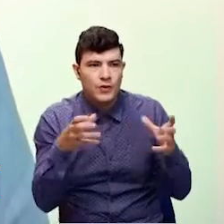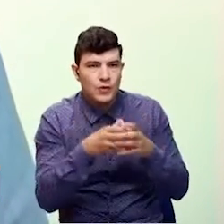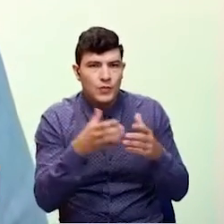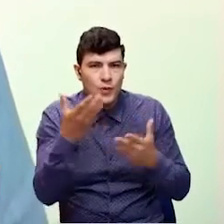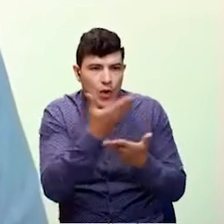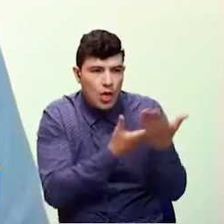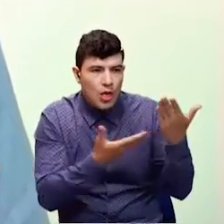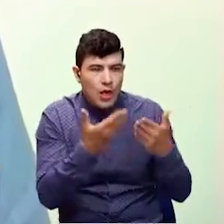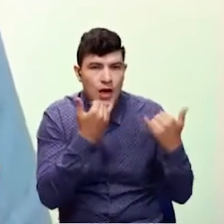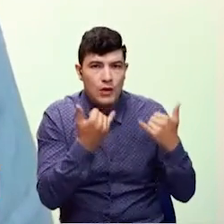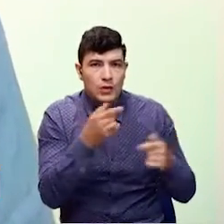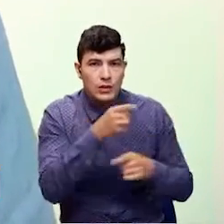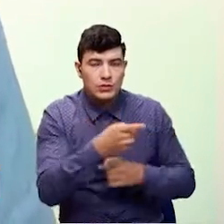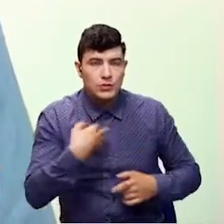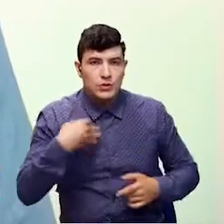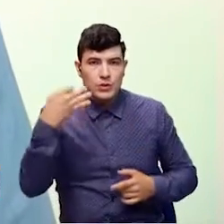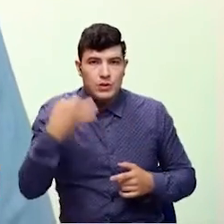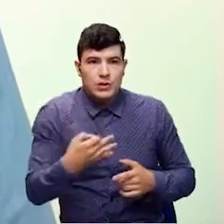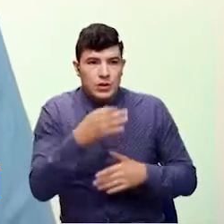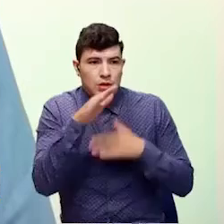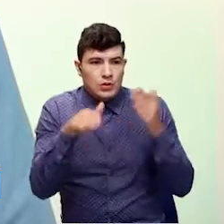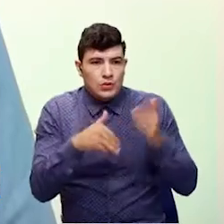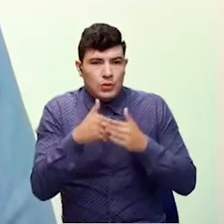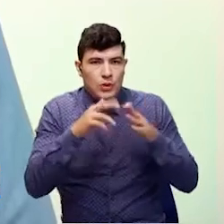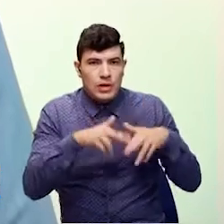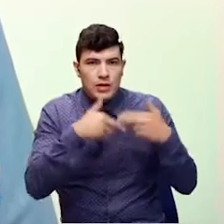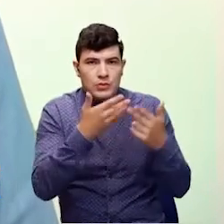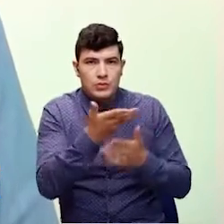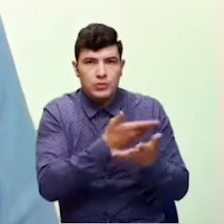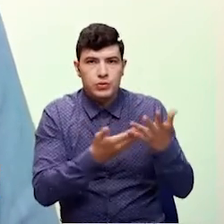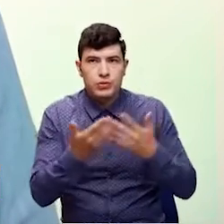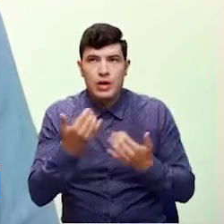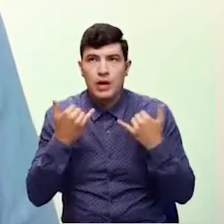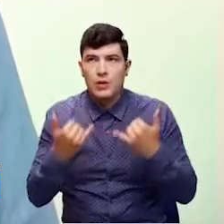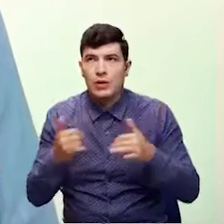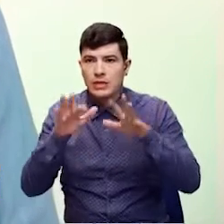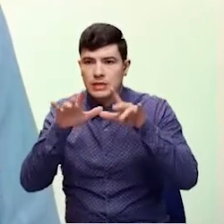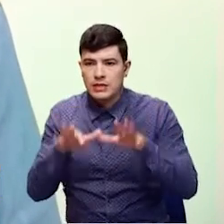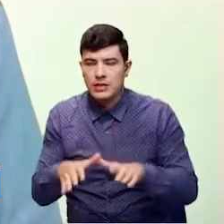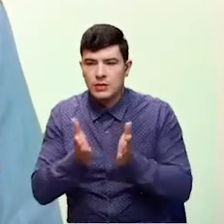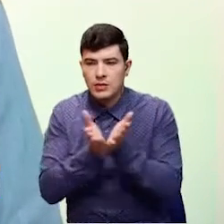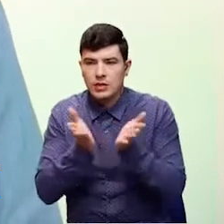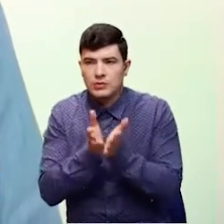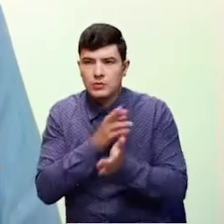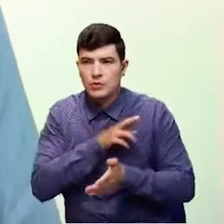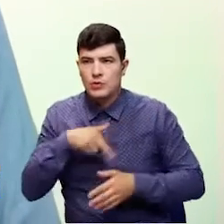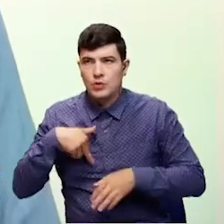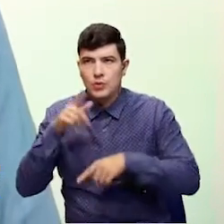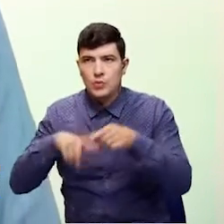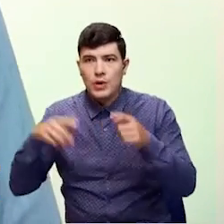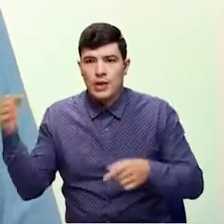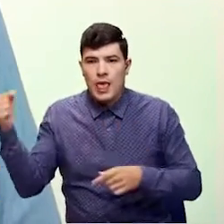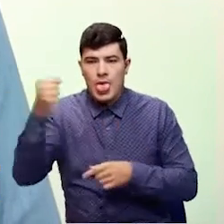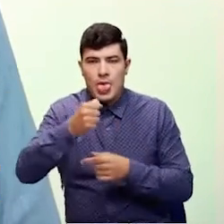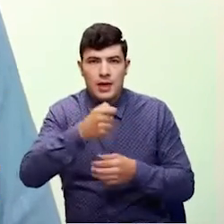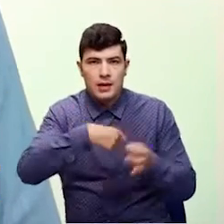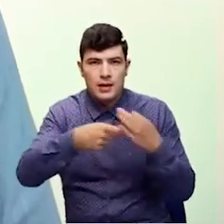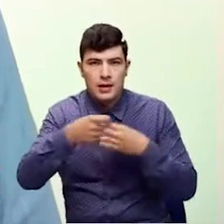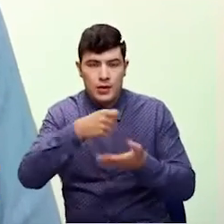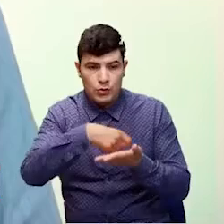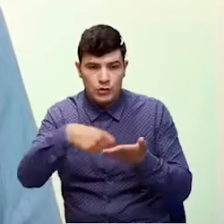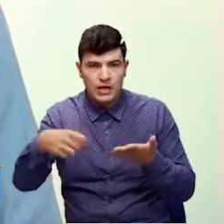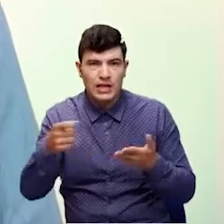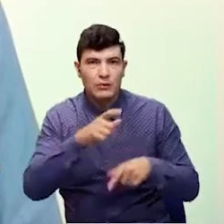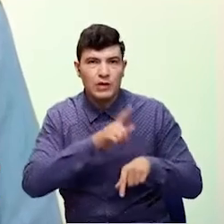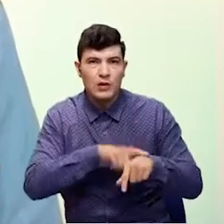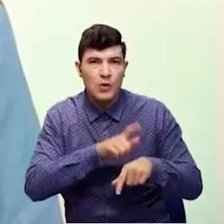momento pues se le está cumpliendo con la asamblea como secretaria de educación no podemos enviar un temporal obviamente